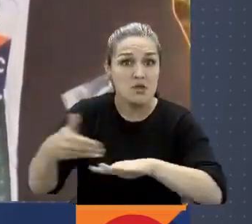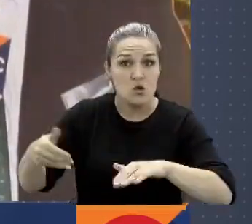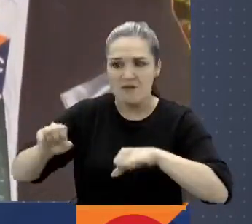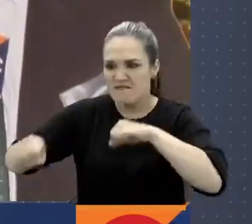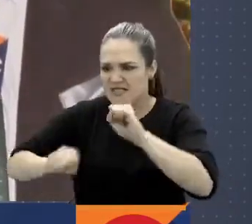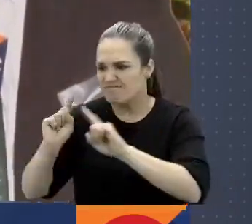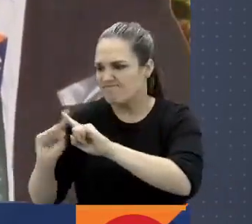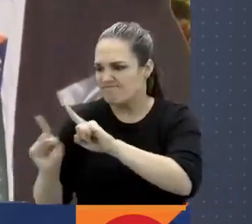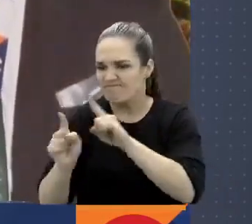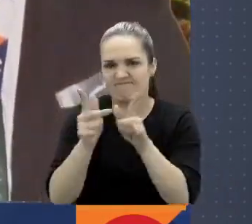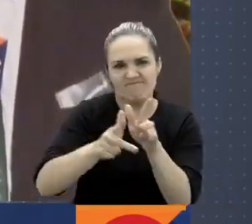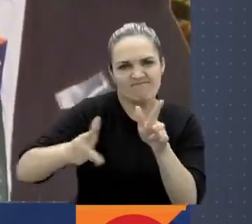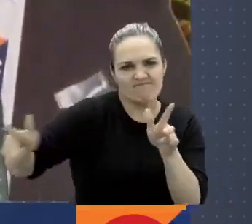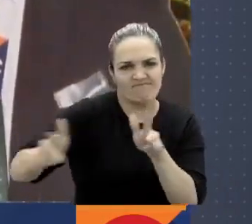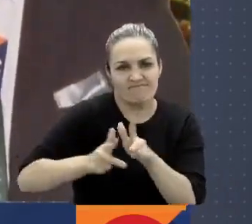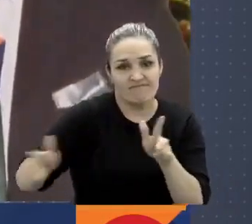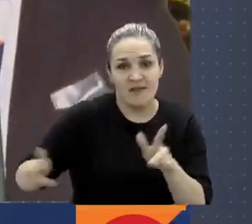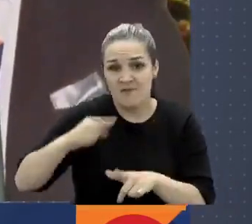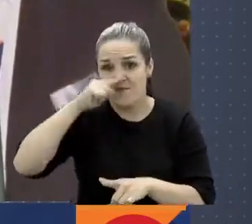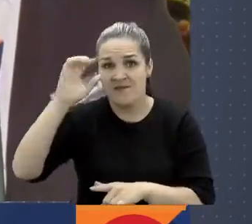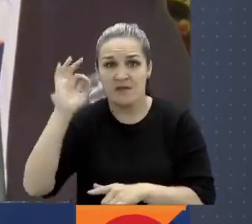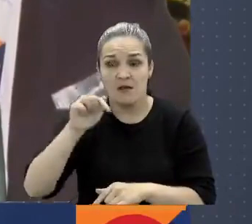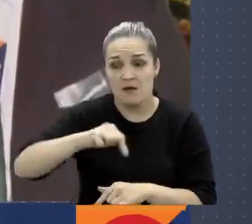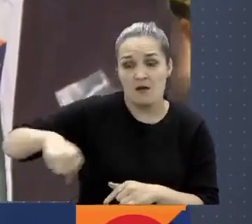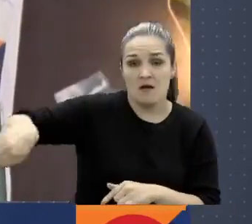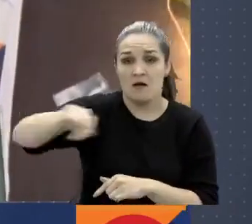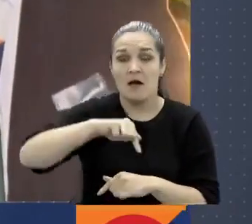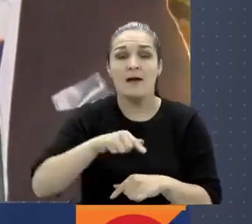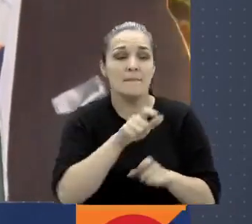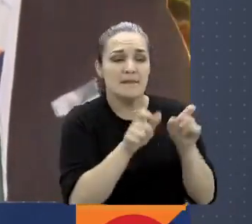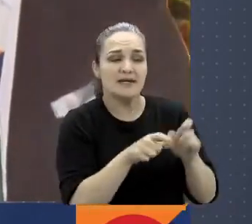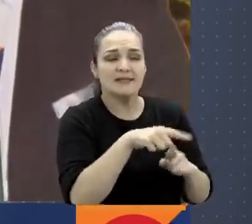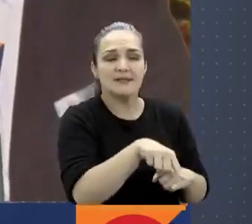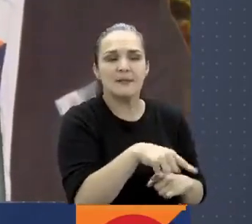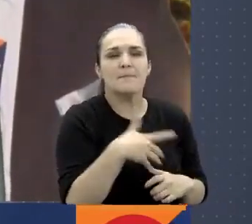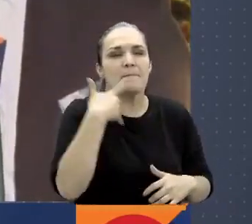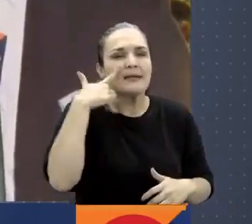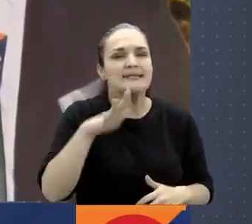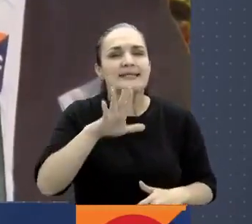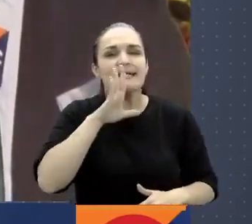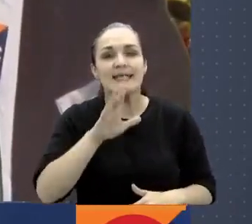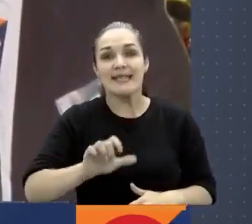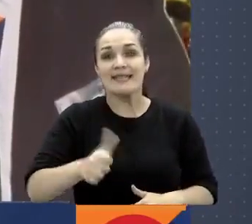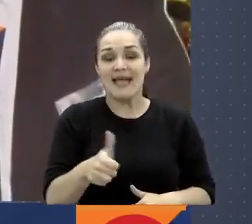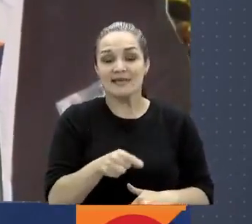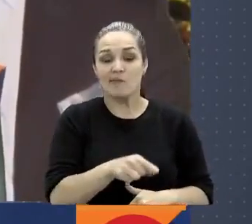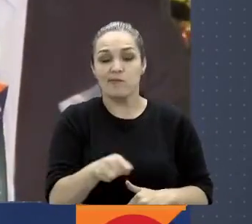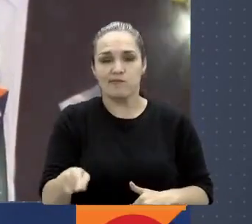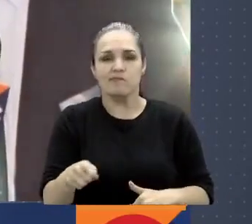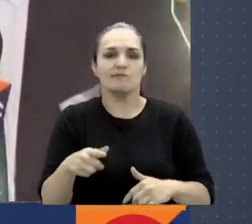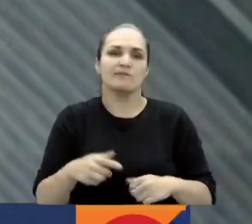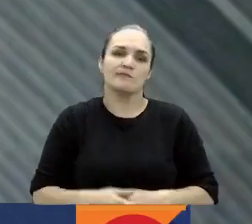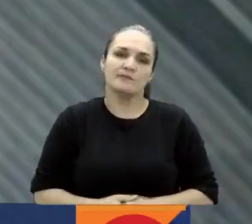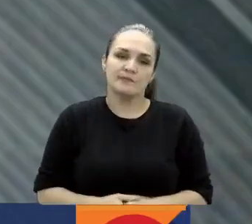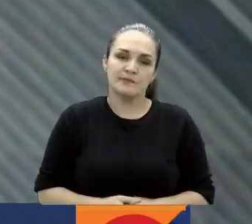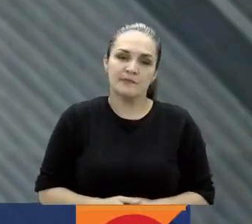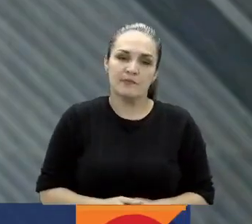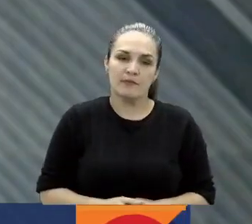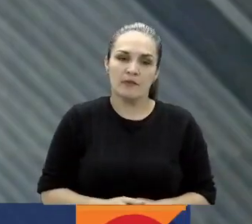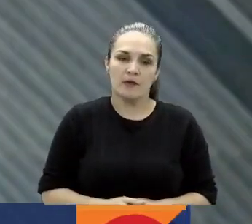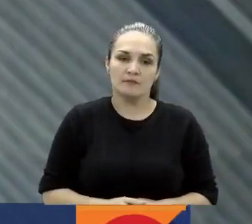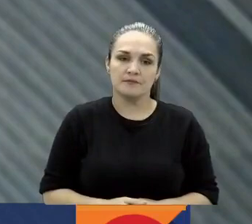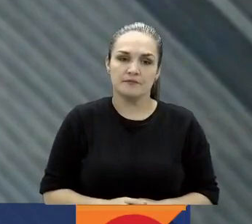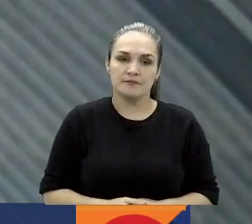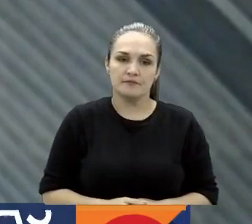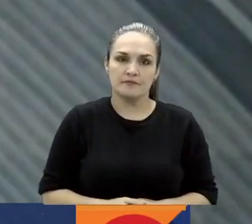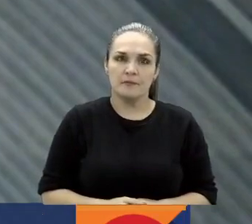están tras esta pista de estas delincuentes, que al parecer son mínimo 10 personas que conforman esta banda delincuencial.